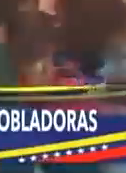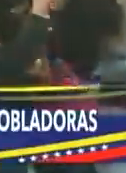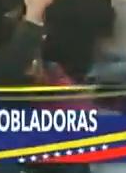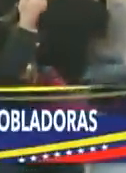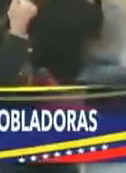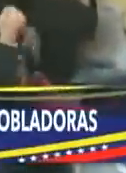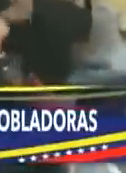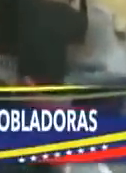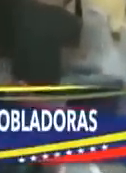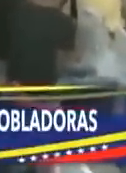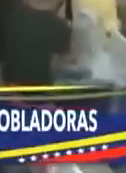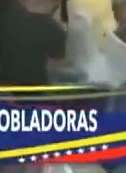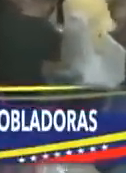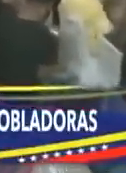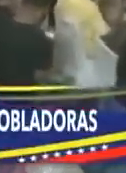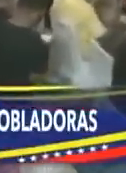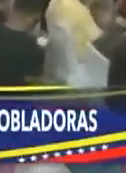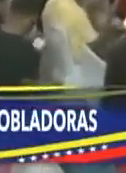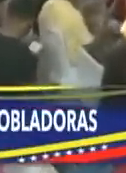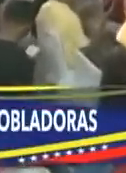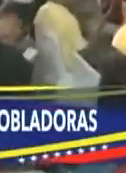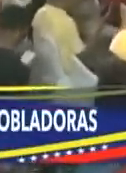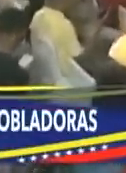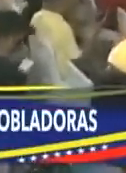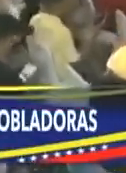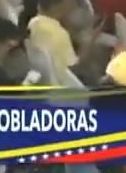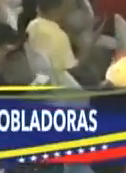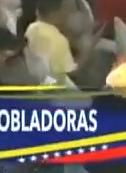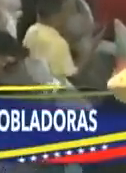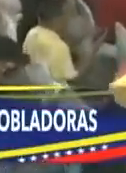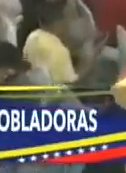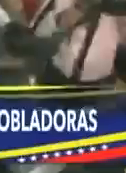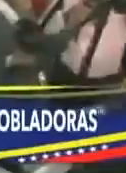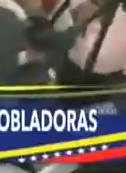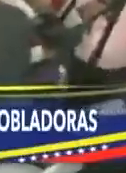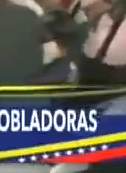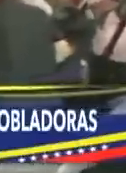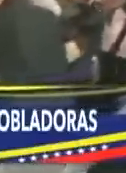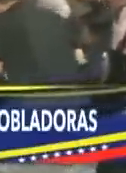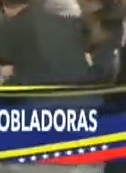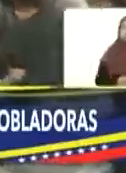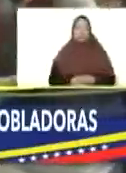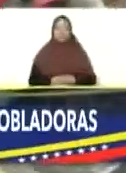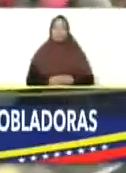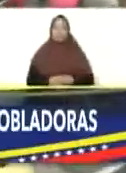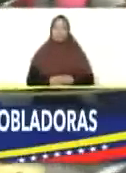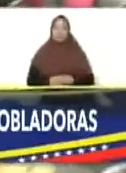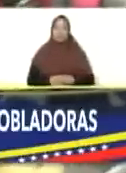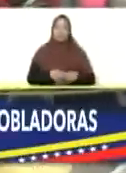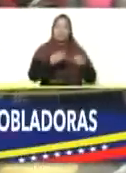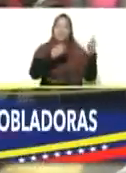que viva la unión del pueblo bueno bienvenidos